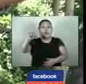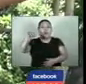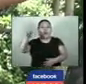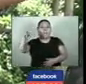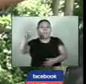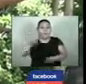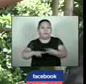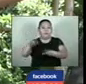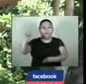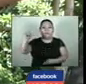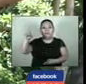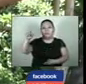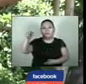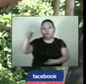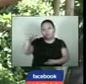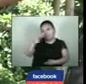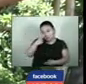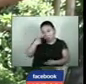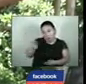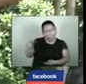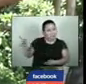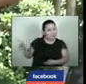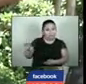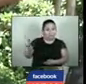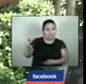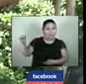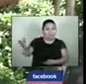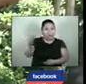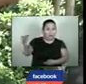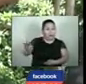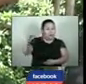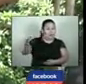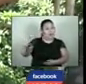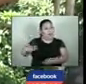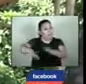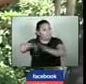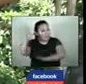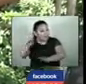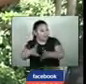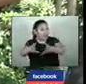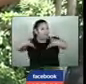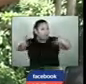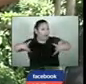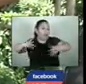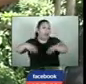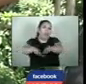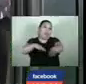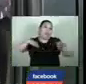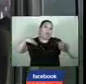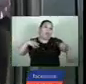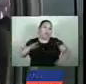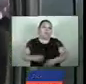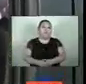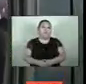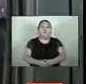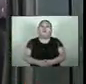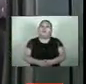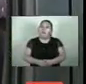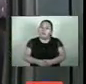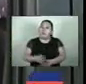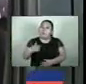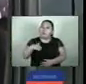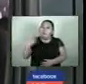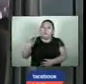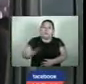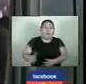aquí tenemos las aduanas y aquí veo yo que cada rato pasan carros. Entonces, entre más carros es más saturado en toda la ciudad. Sí, yo tengo